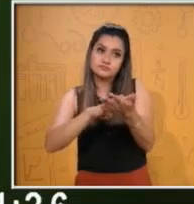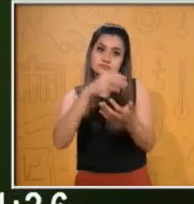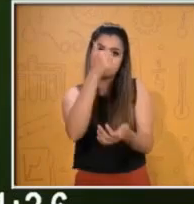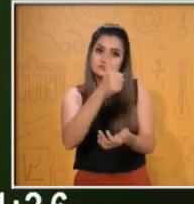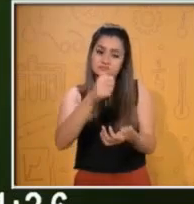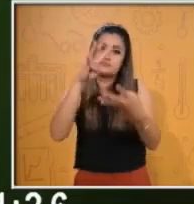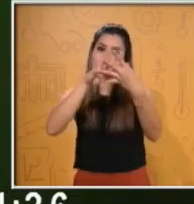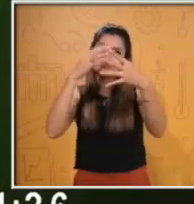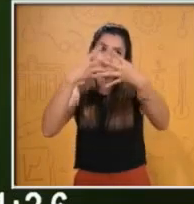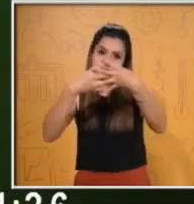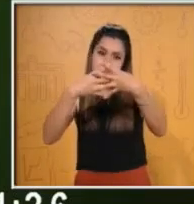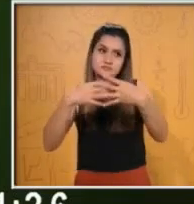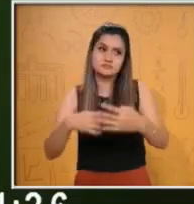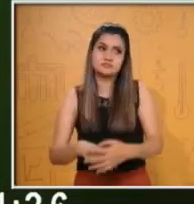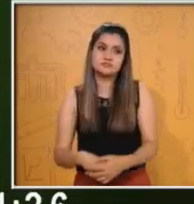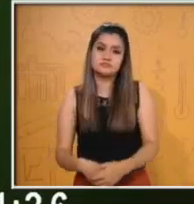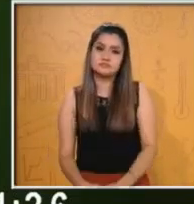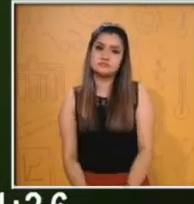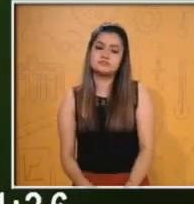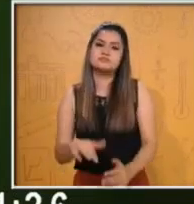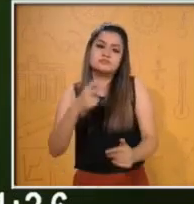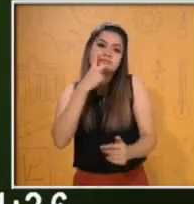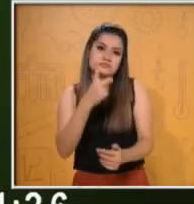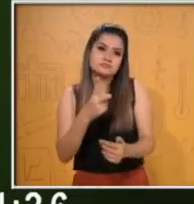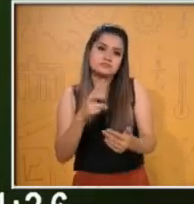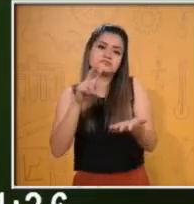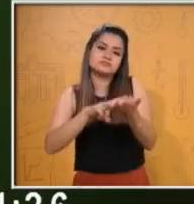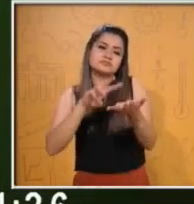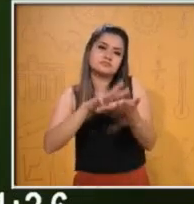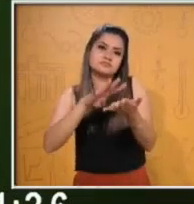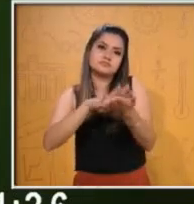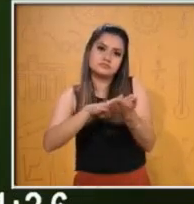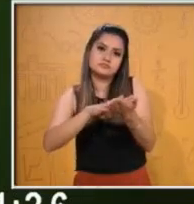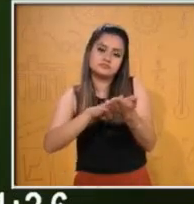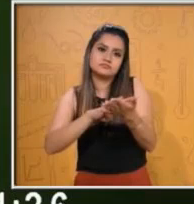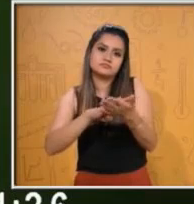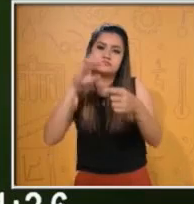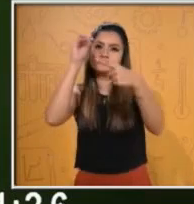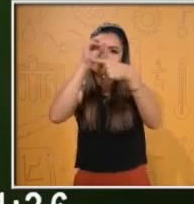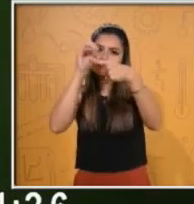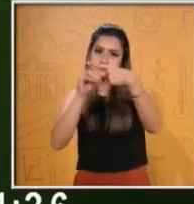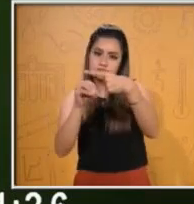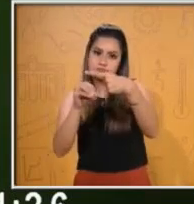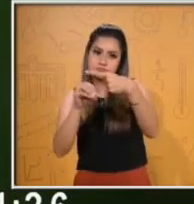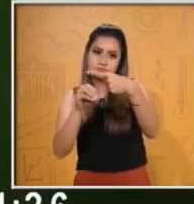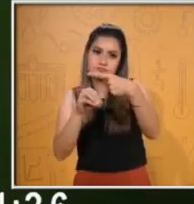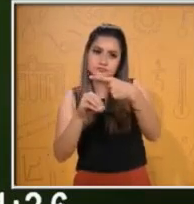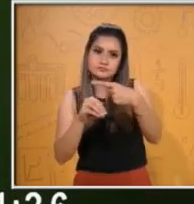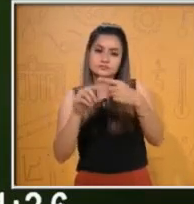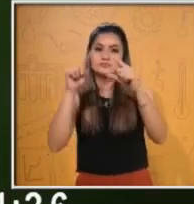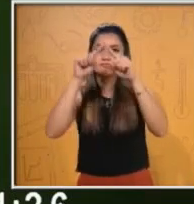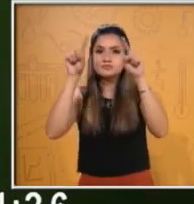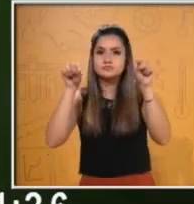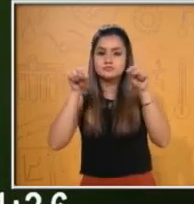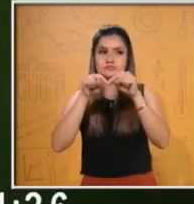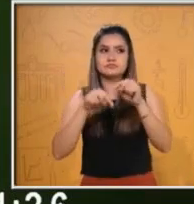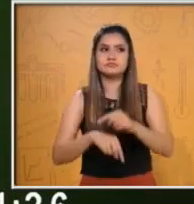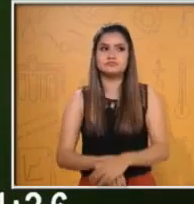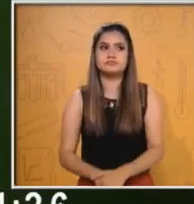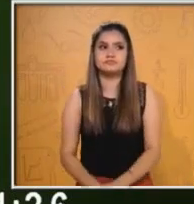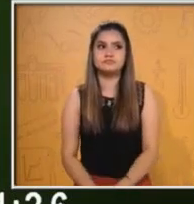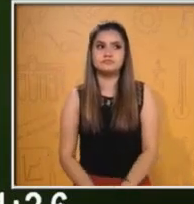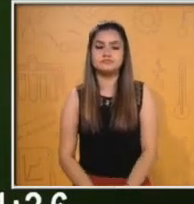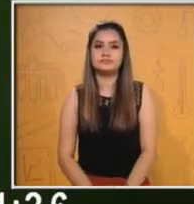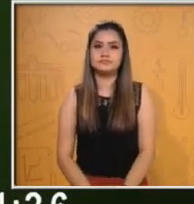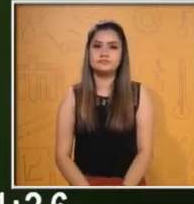te dan la fracción que representan el doble, el triple o el cuádruple de las fracciones que vienen en las cartas. Bueno, ahí le falta una E